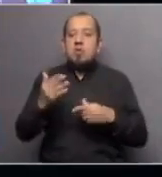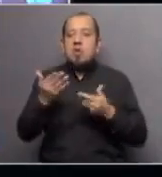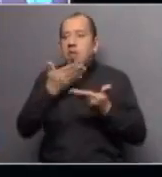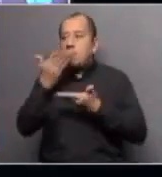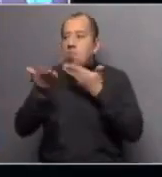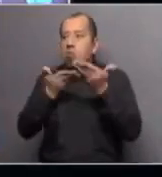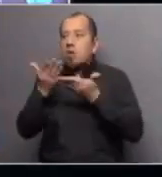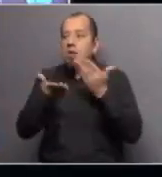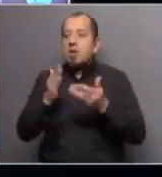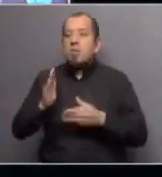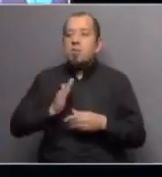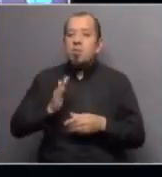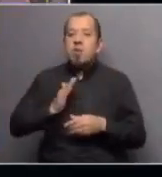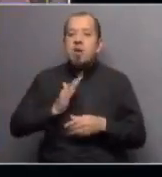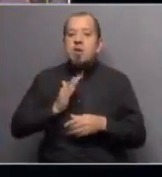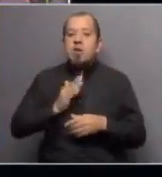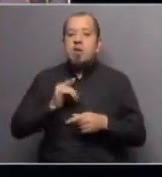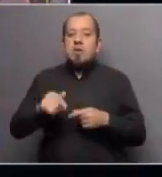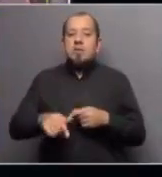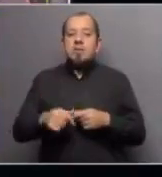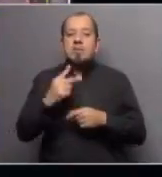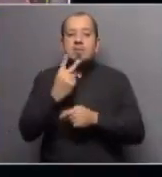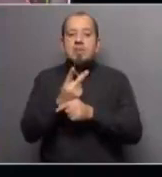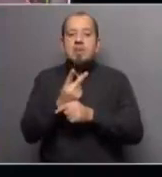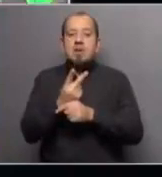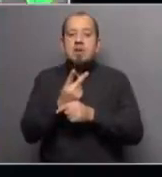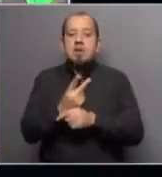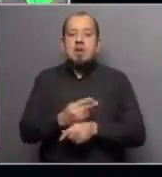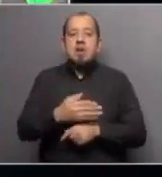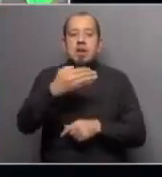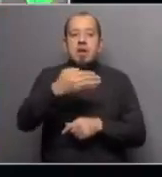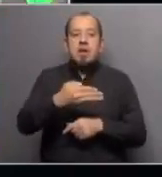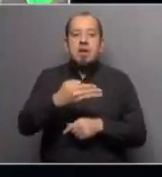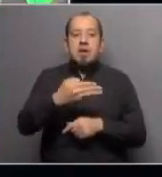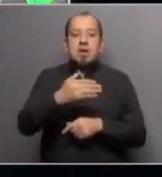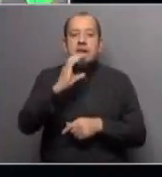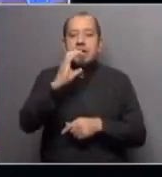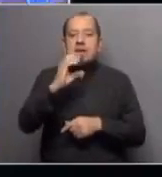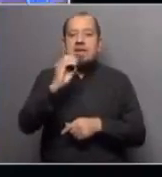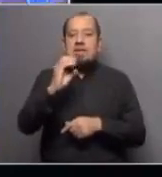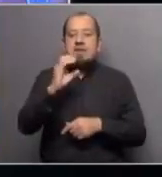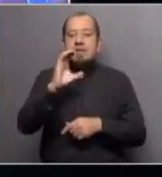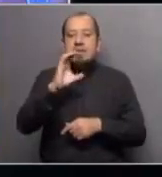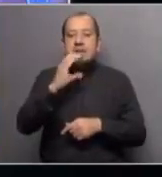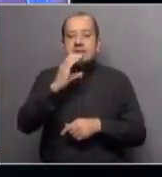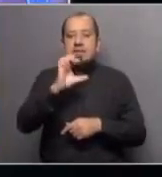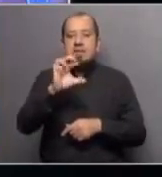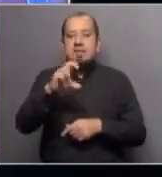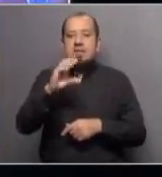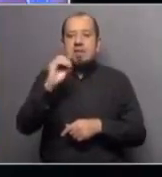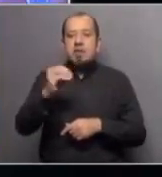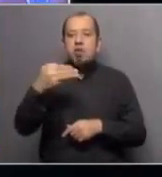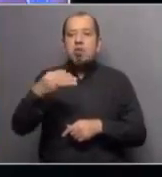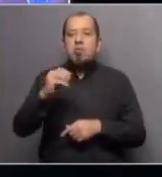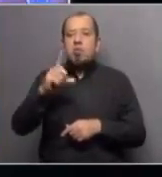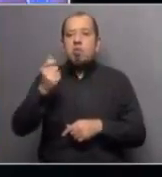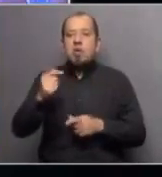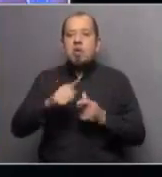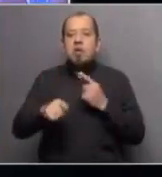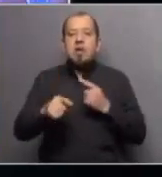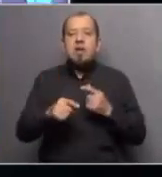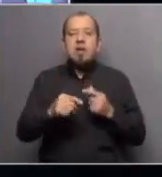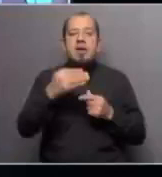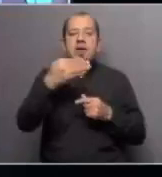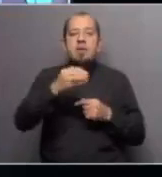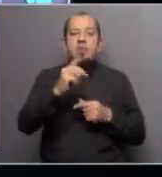porque el año que nosotras participamos convivimos las dos murgas, la bolilla que faltaba y Cero Bola el mismo año. Si seguía aumentando el número de murgas de